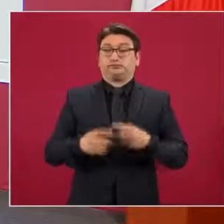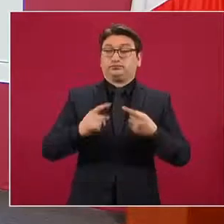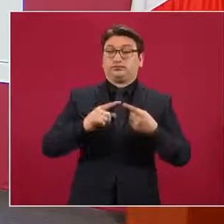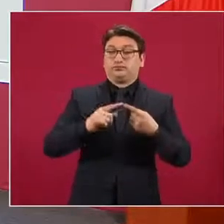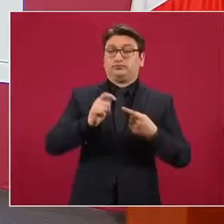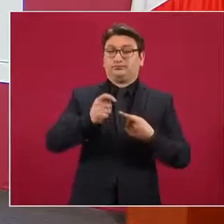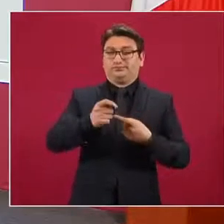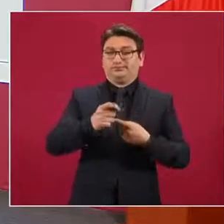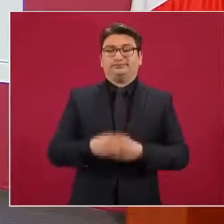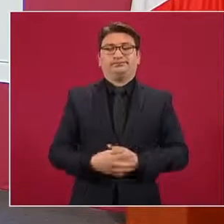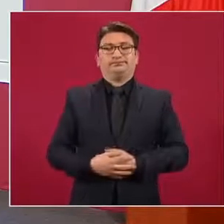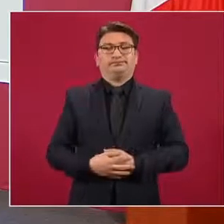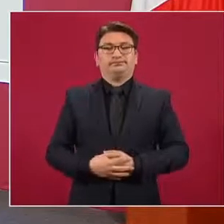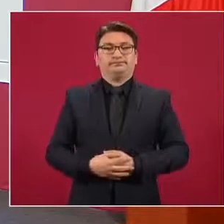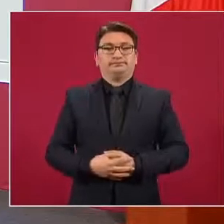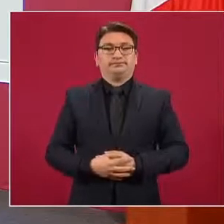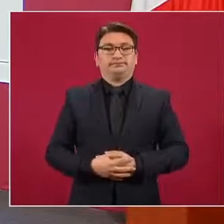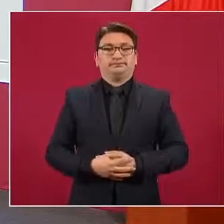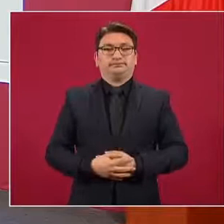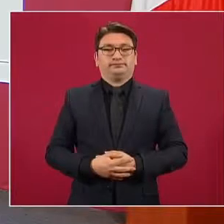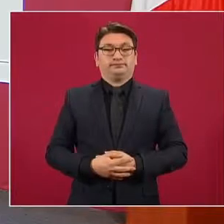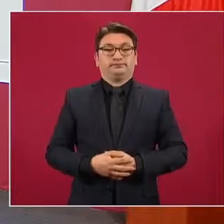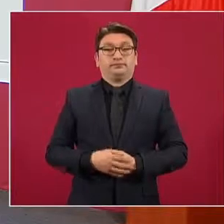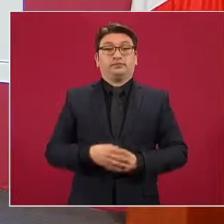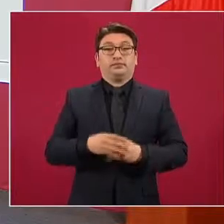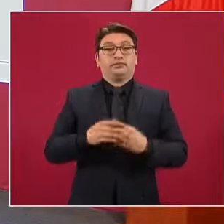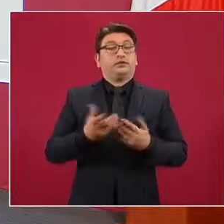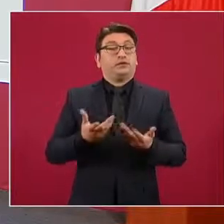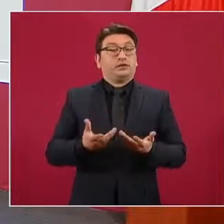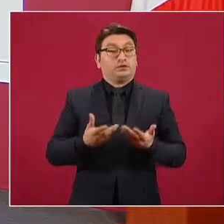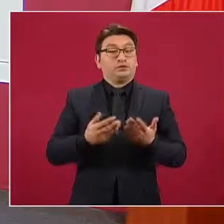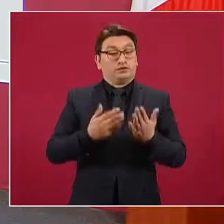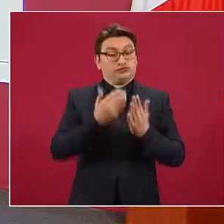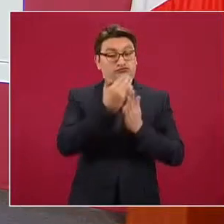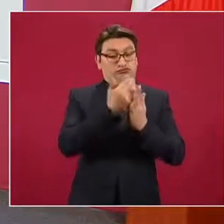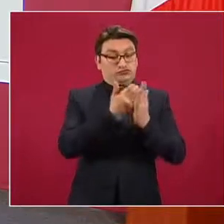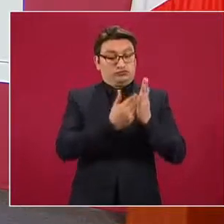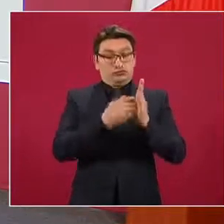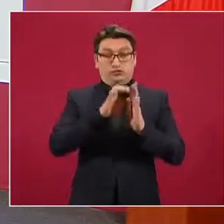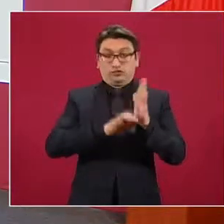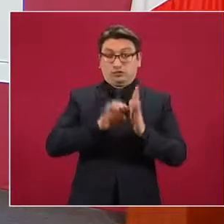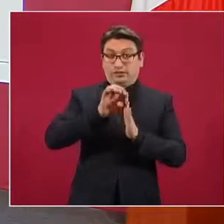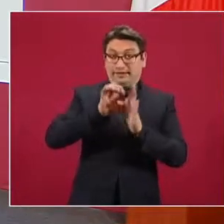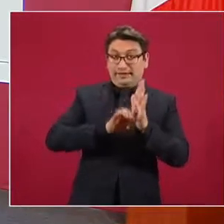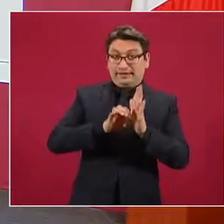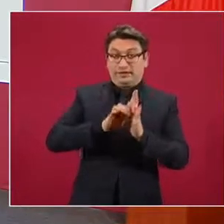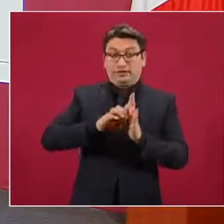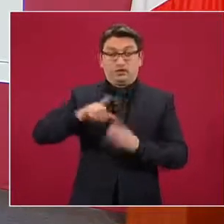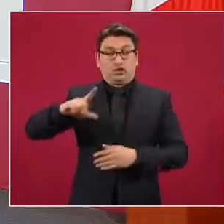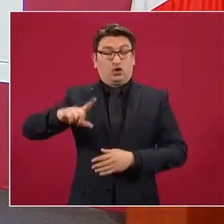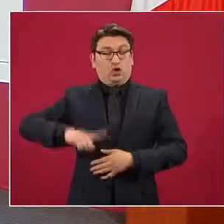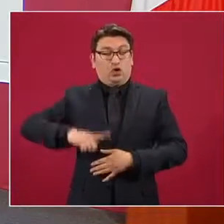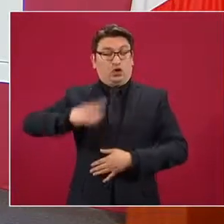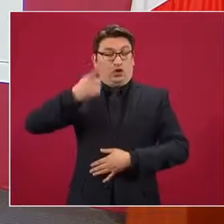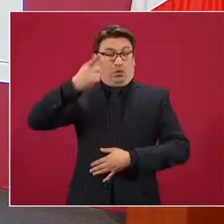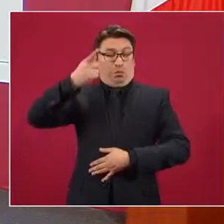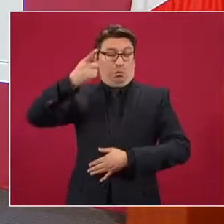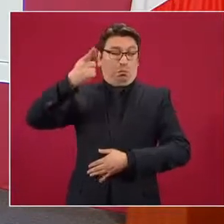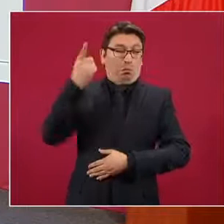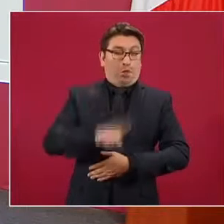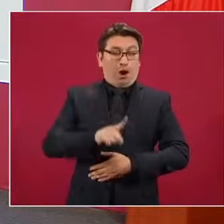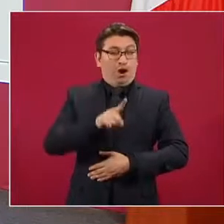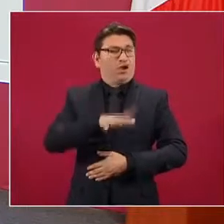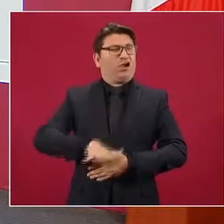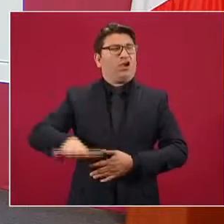Uno es que este código de ética no es algo que el gobierno quiera imponer a